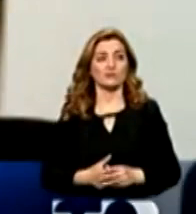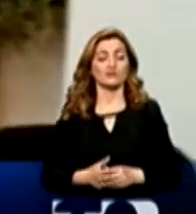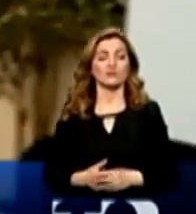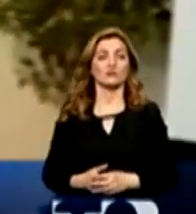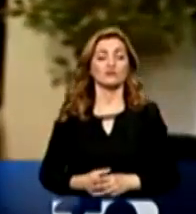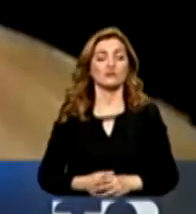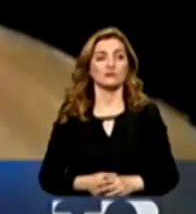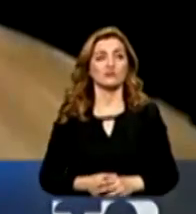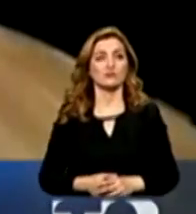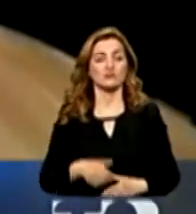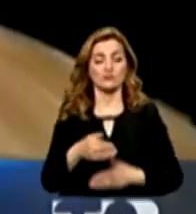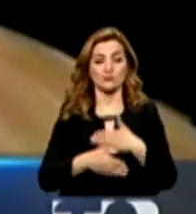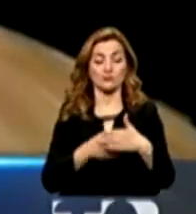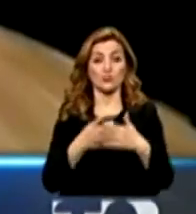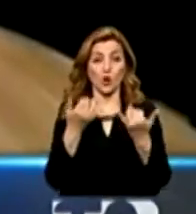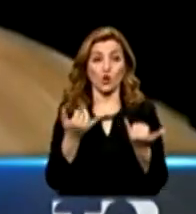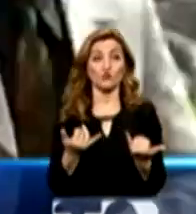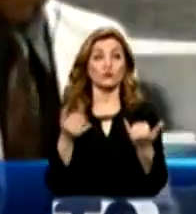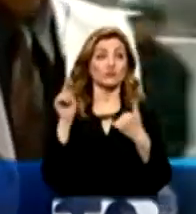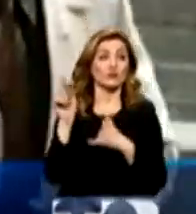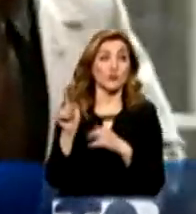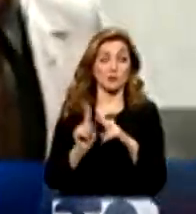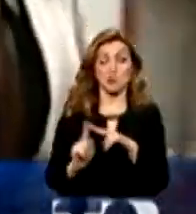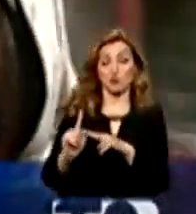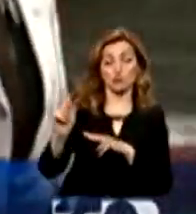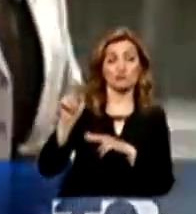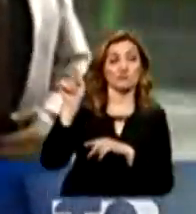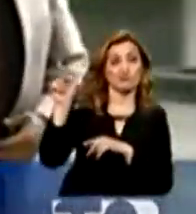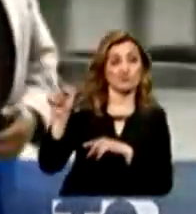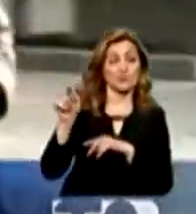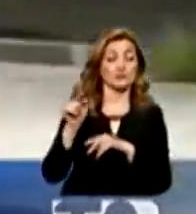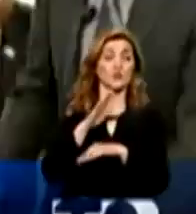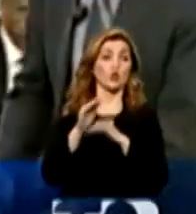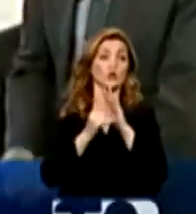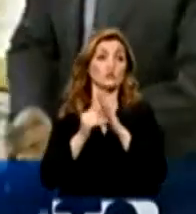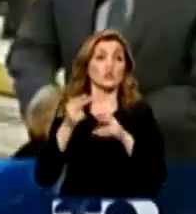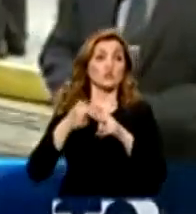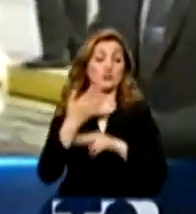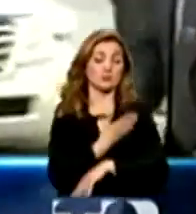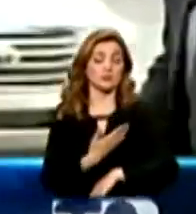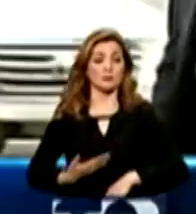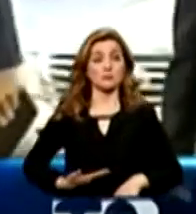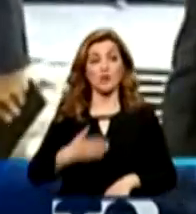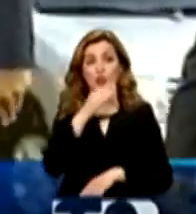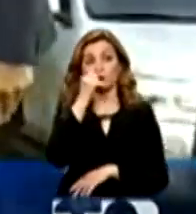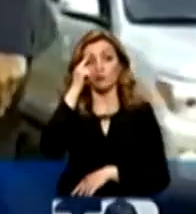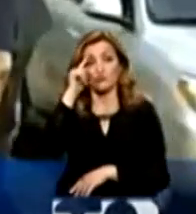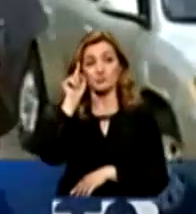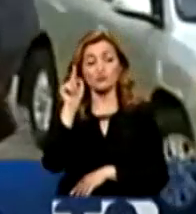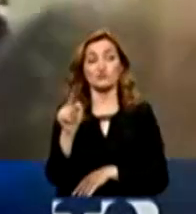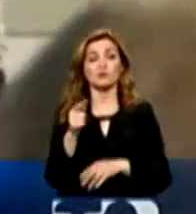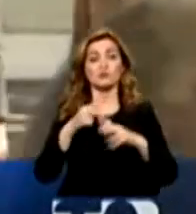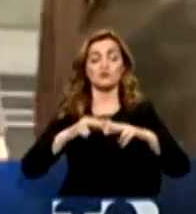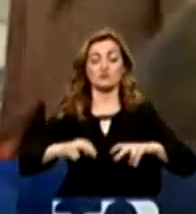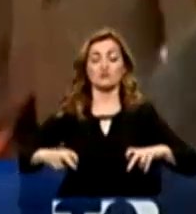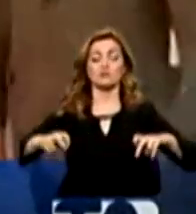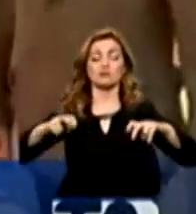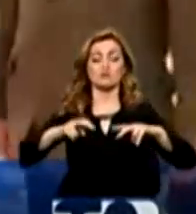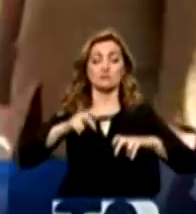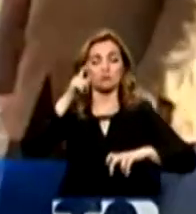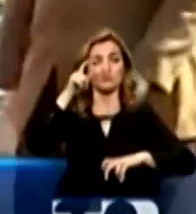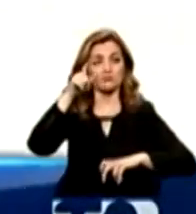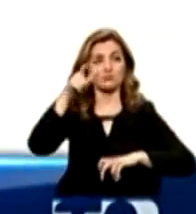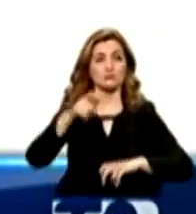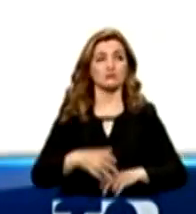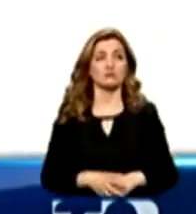Dejando de lado el proceso por el que hoy es catalogado un prófugo de la justicia, en contra del expresidente Rafael Correa caminan otras investigaciones en la